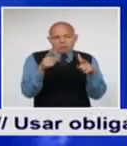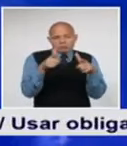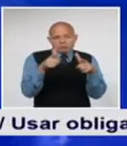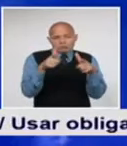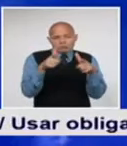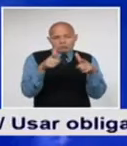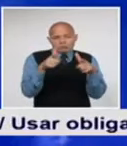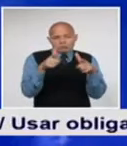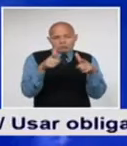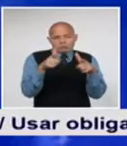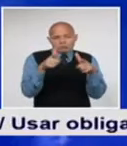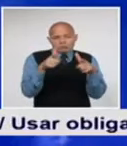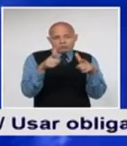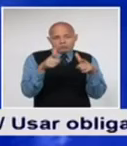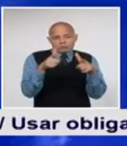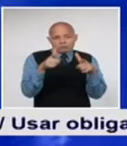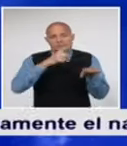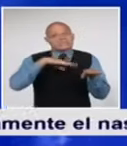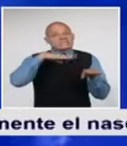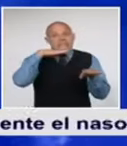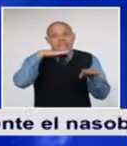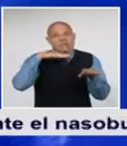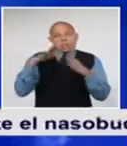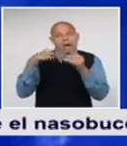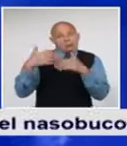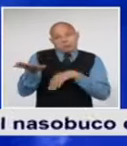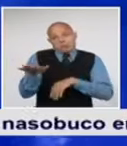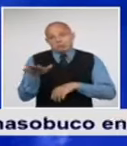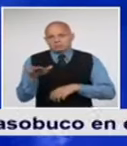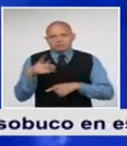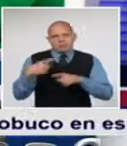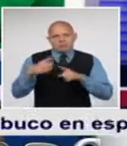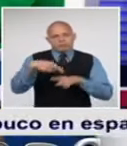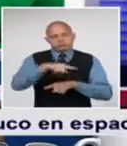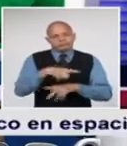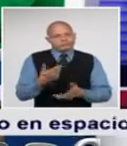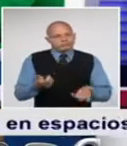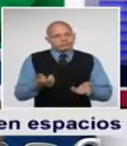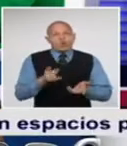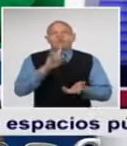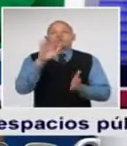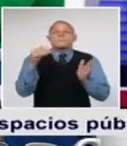otros, elevada en nuestra región,